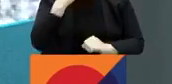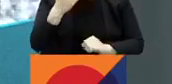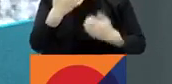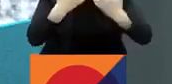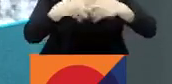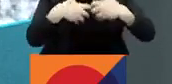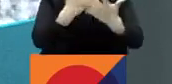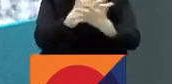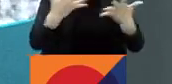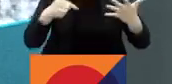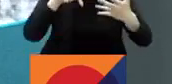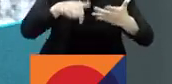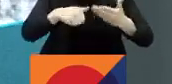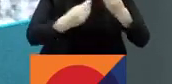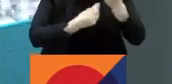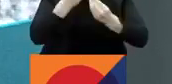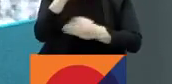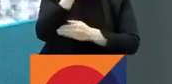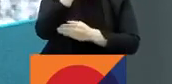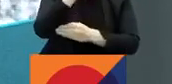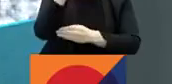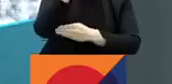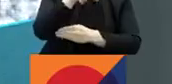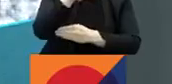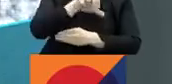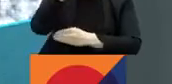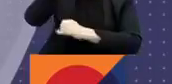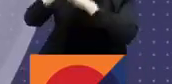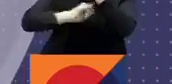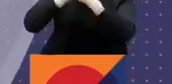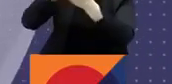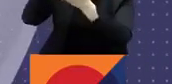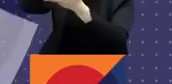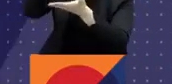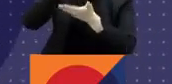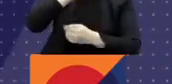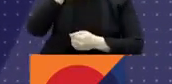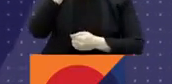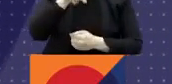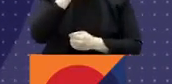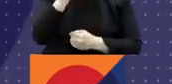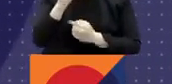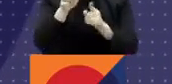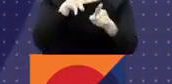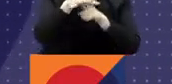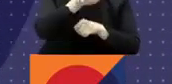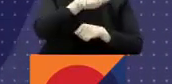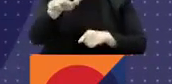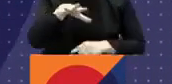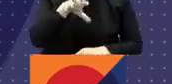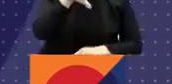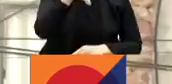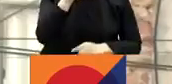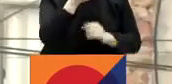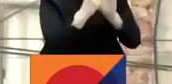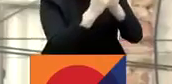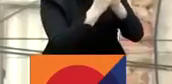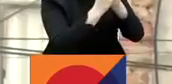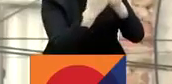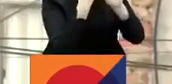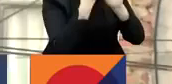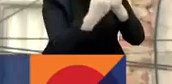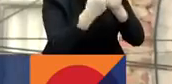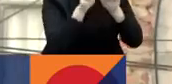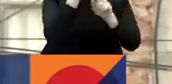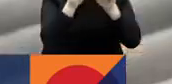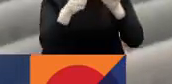distintos estudios es altamente cancerígeno. La medida establece además que el asbesto y los productos elaborados con este material que